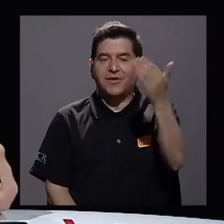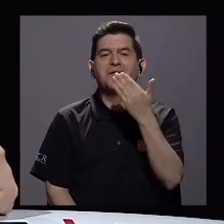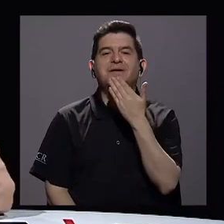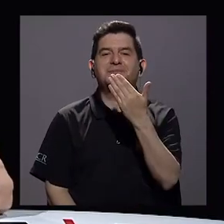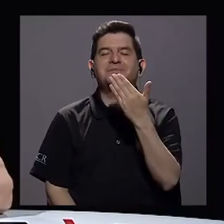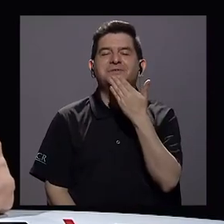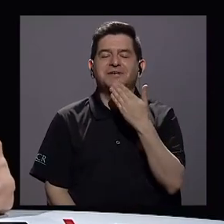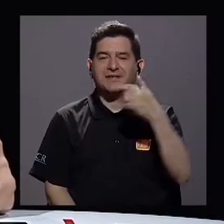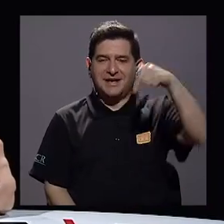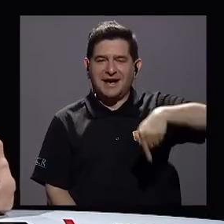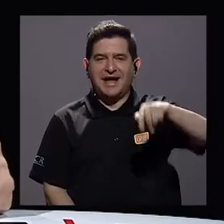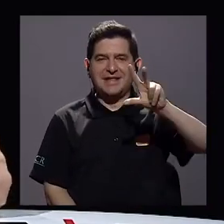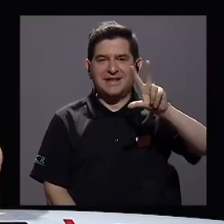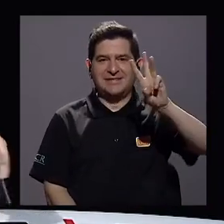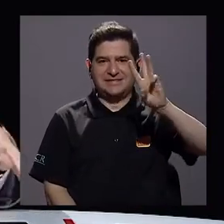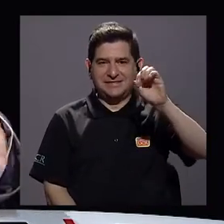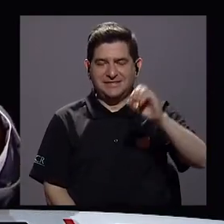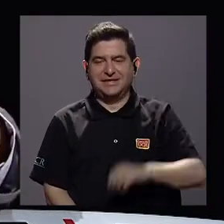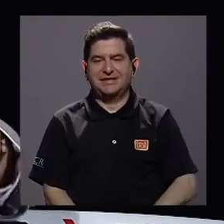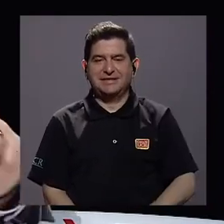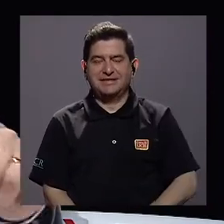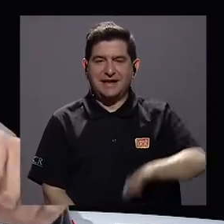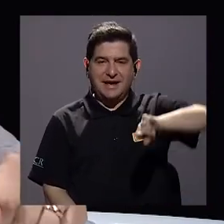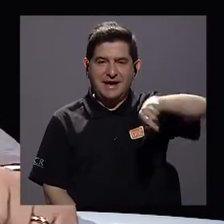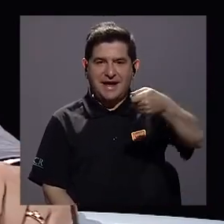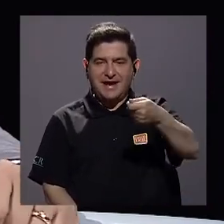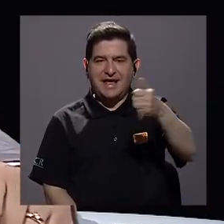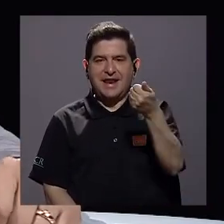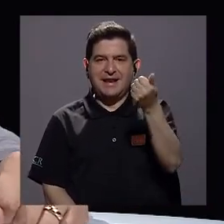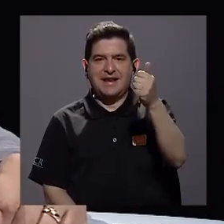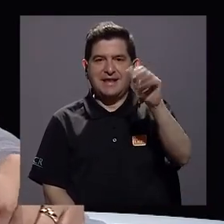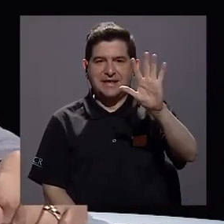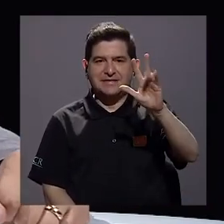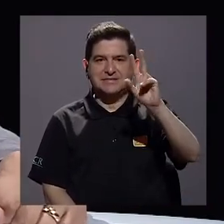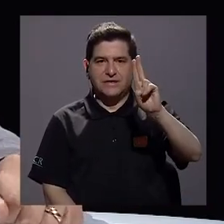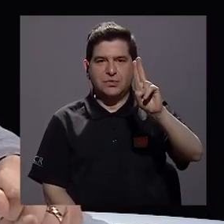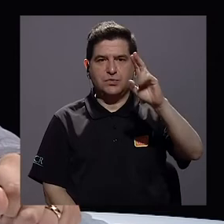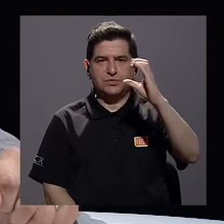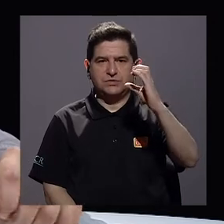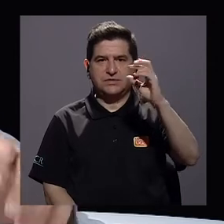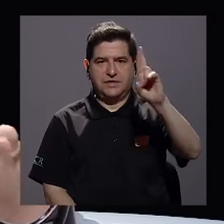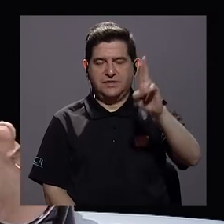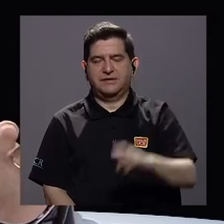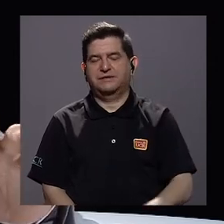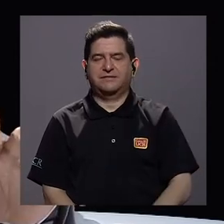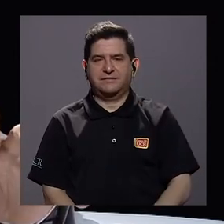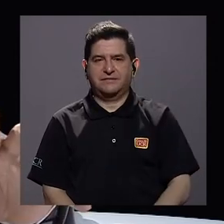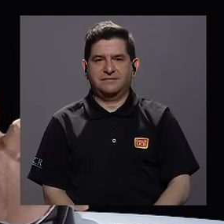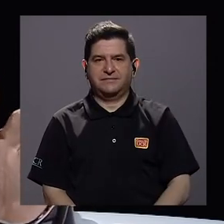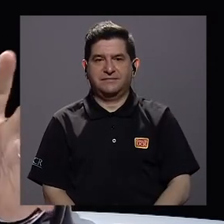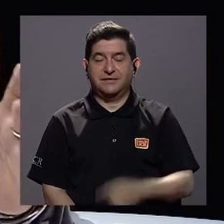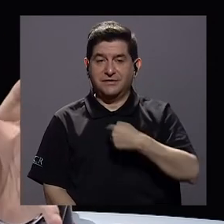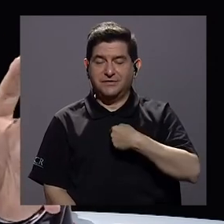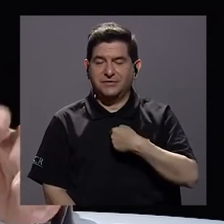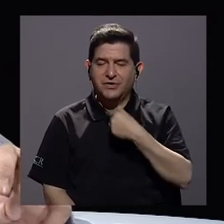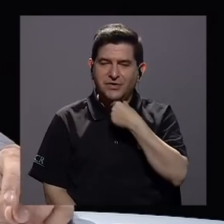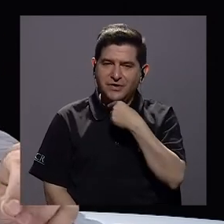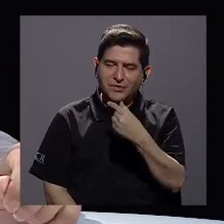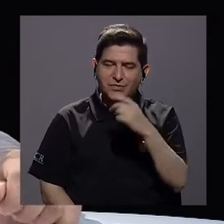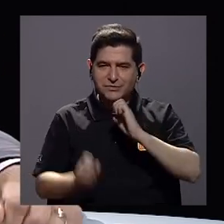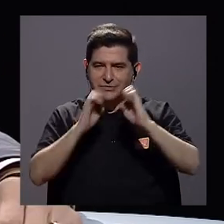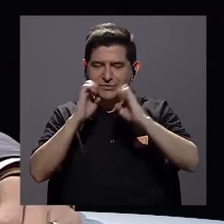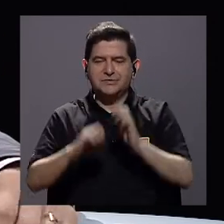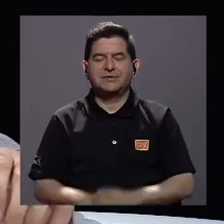Hola, gracias por estar en 360, acá desde los estudios del Canal 15, Universidad de Costa Rica. Tengo el gusto de